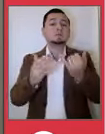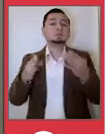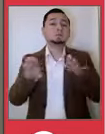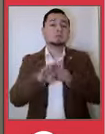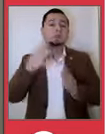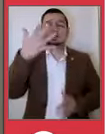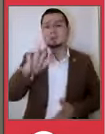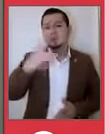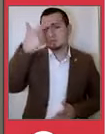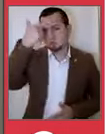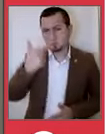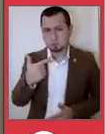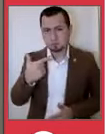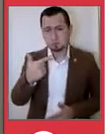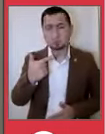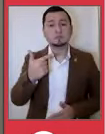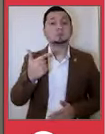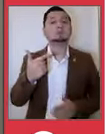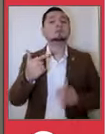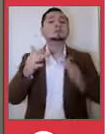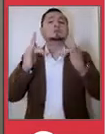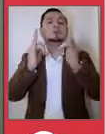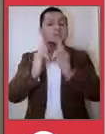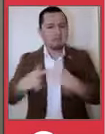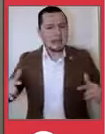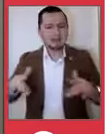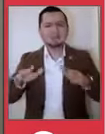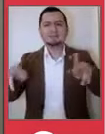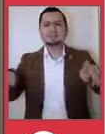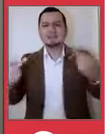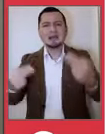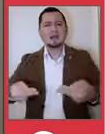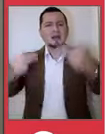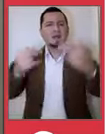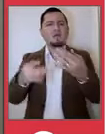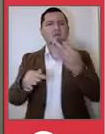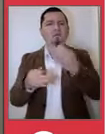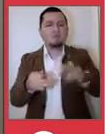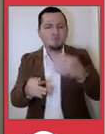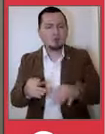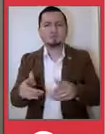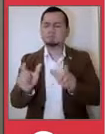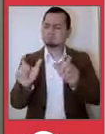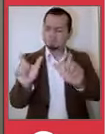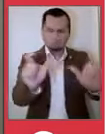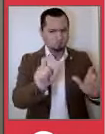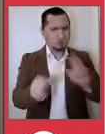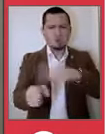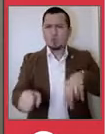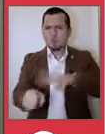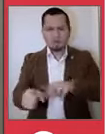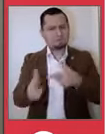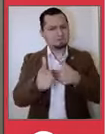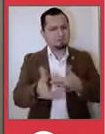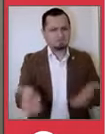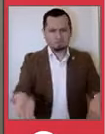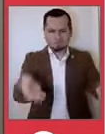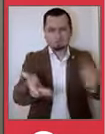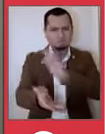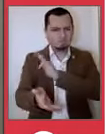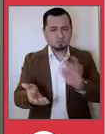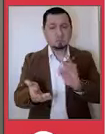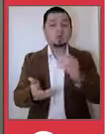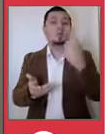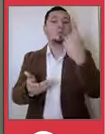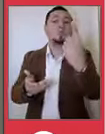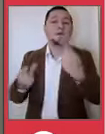10 de la noche los tianguis y corredores comerciales vamos a vigilar los de manera efectiva sólo podrán tener acceso restringido una